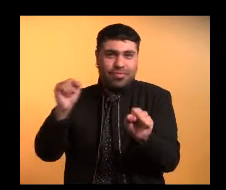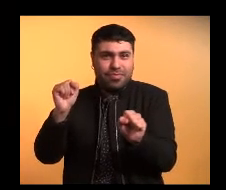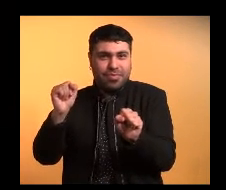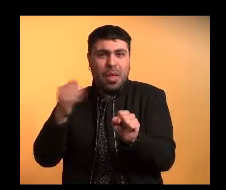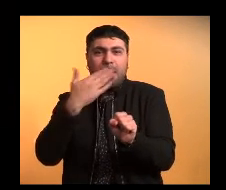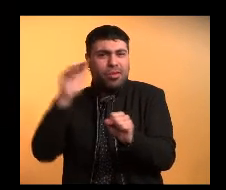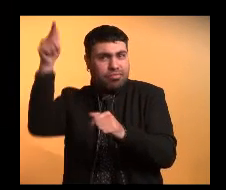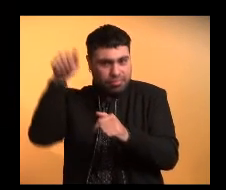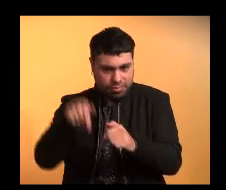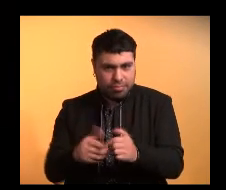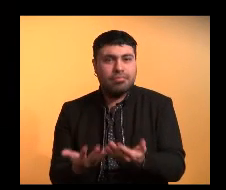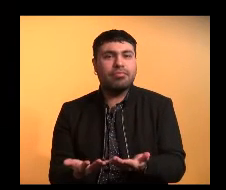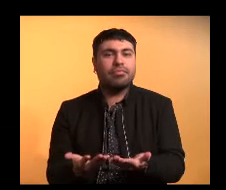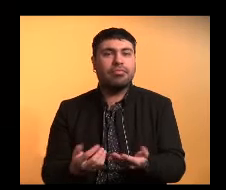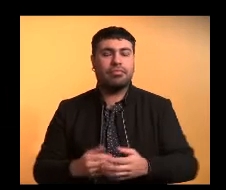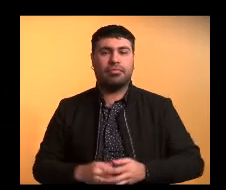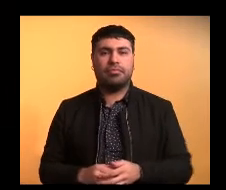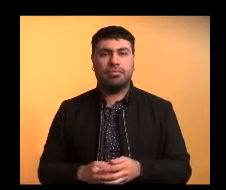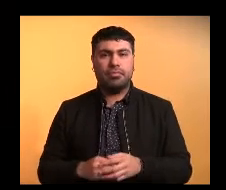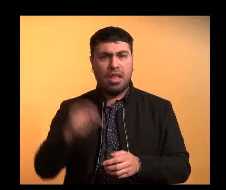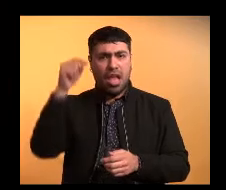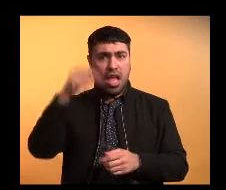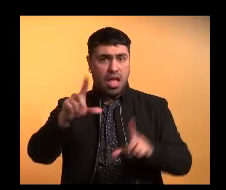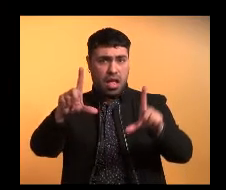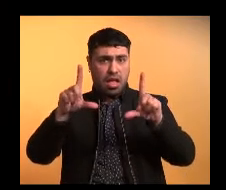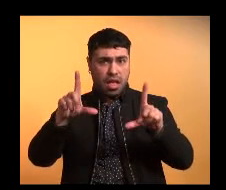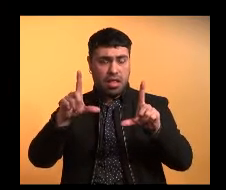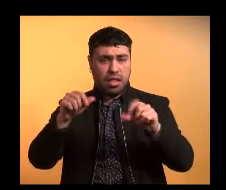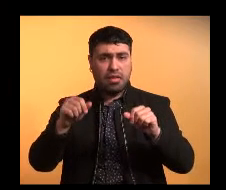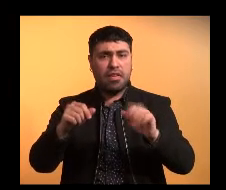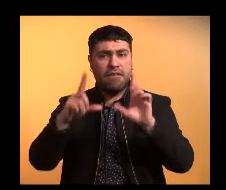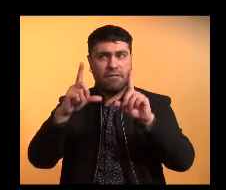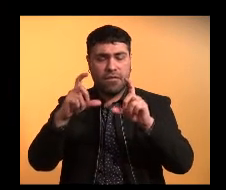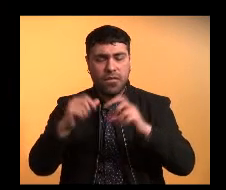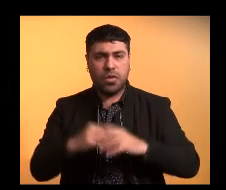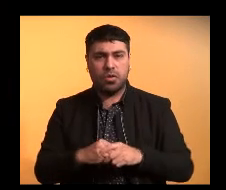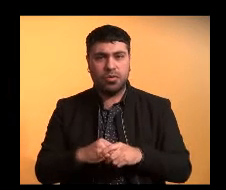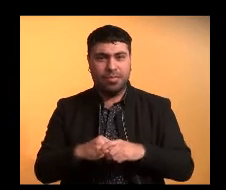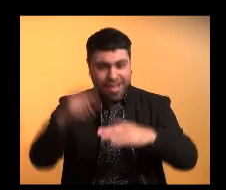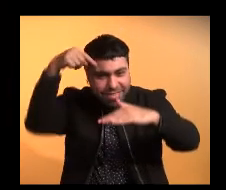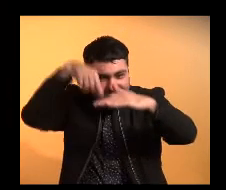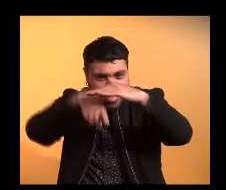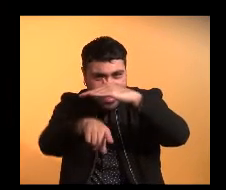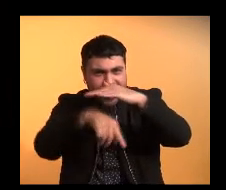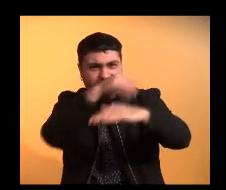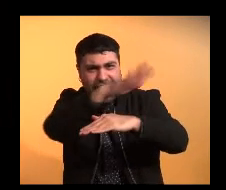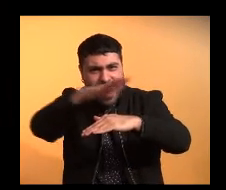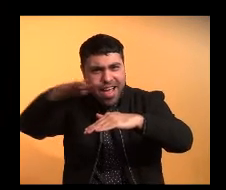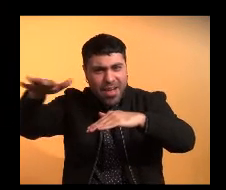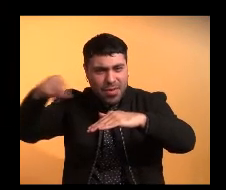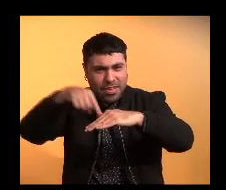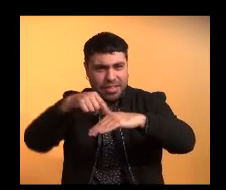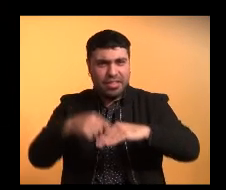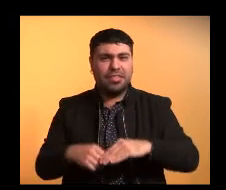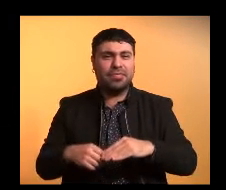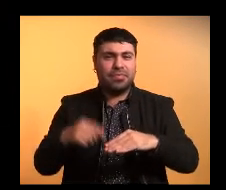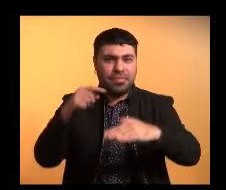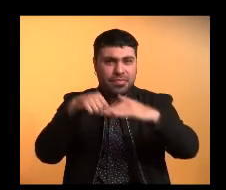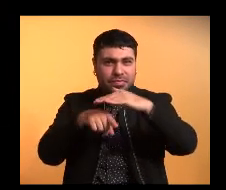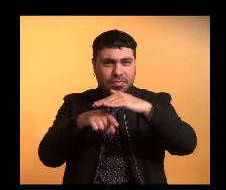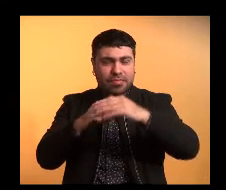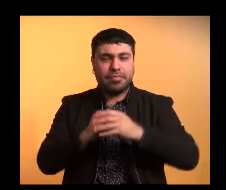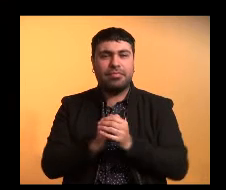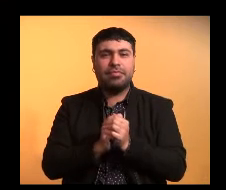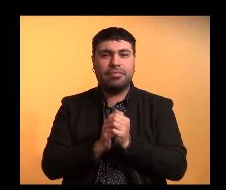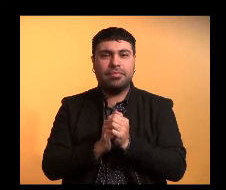Aquí tienen ustedes, esta es una foto, es como si ustedes metieran la cabeza ahora en una poza de marea en Península Antártica,